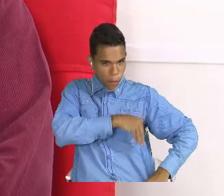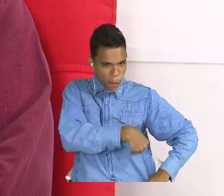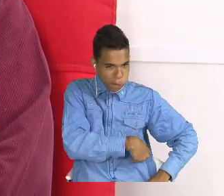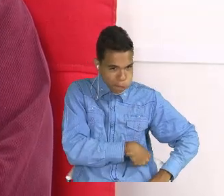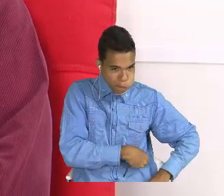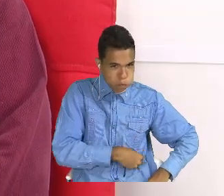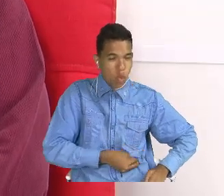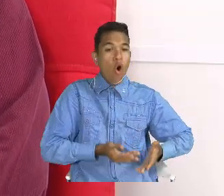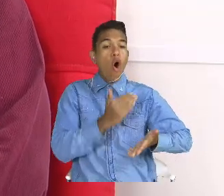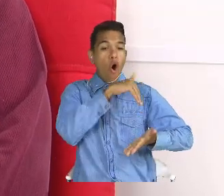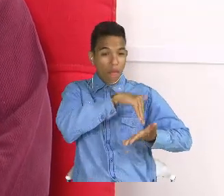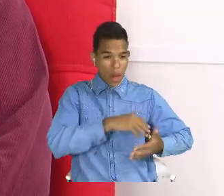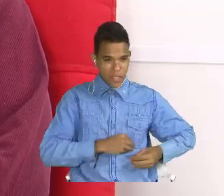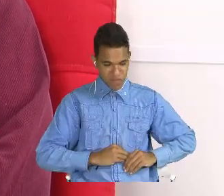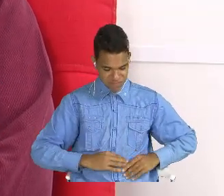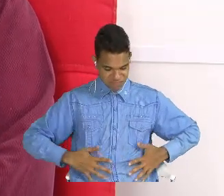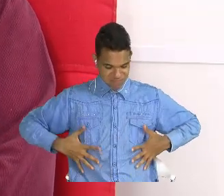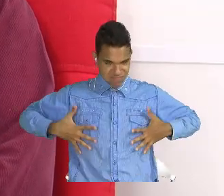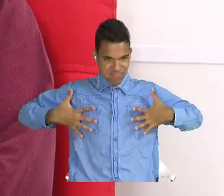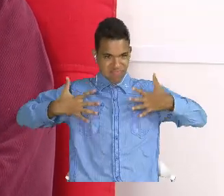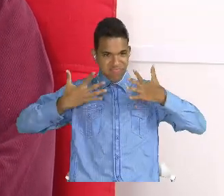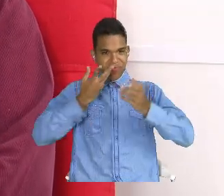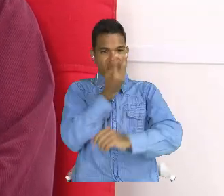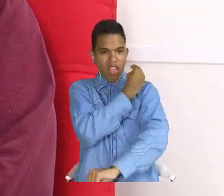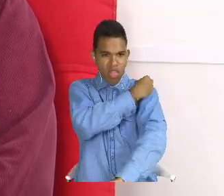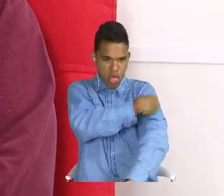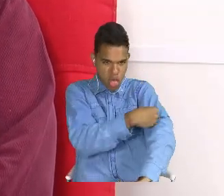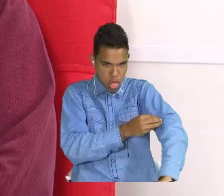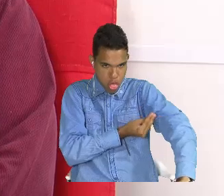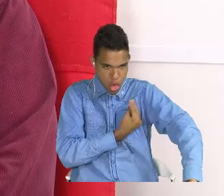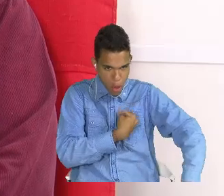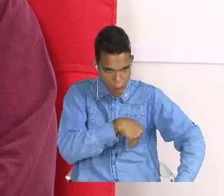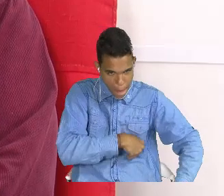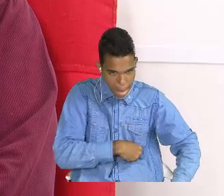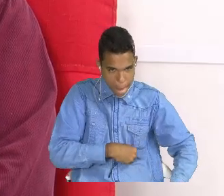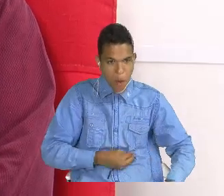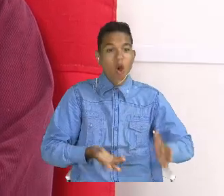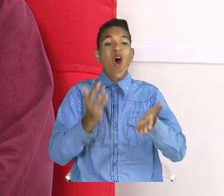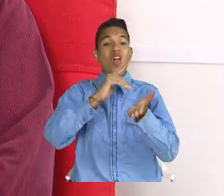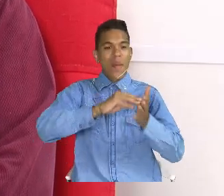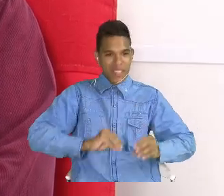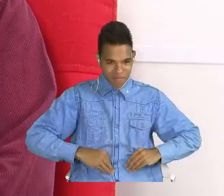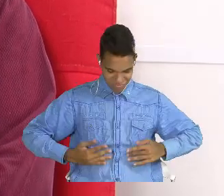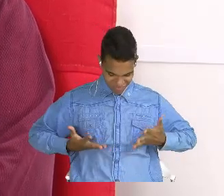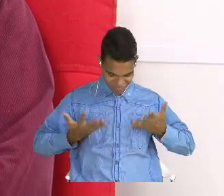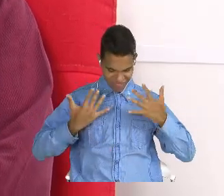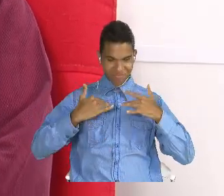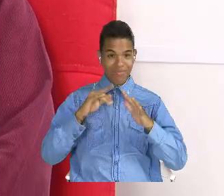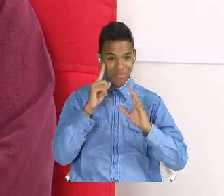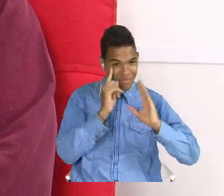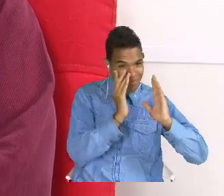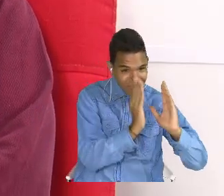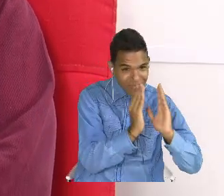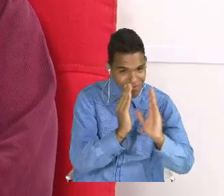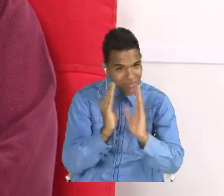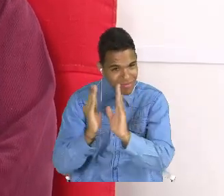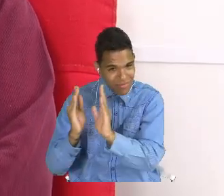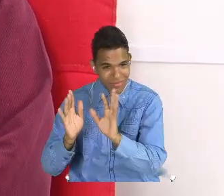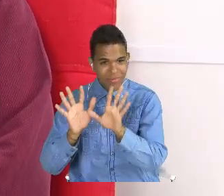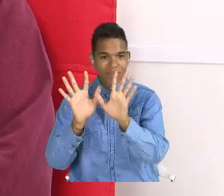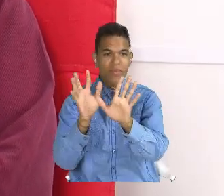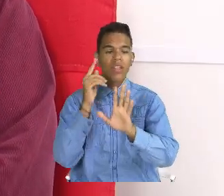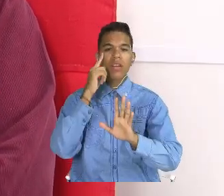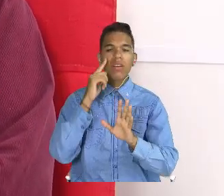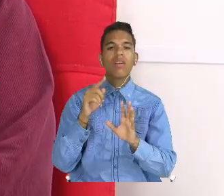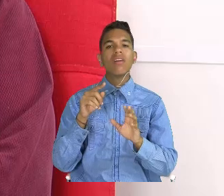los triglicéridos llevan esas moléculas de colesterol hacia los vasos sanguíneos y hacia los tejidos, y obviamente